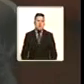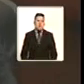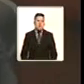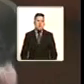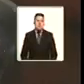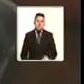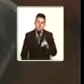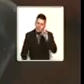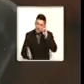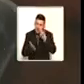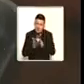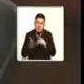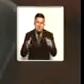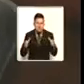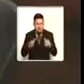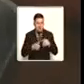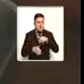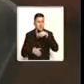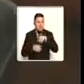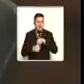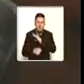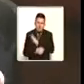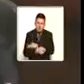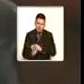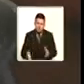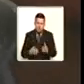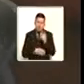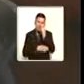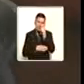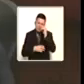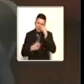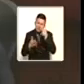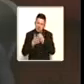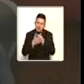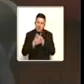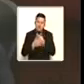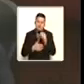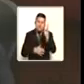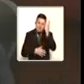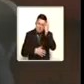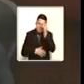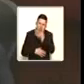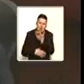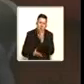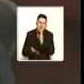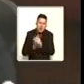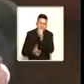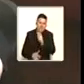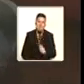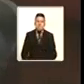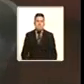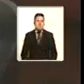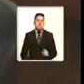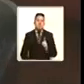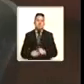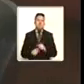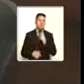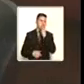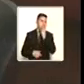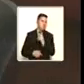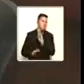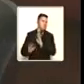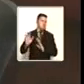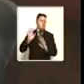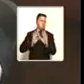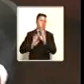creo ciertamente que también tenemos que fortalecer la política para el tratamiento de la adicción en el país. Esto no lo podemos seguir viendo con el